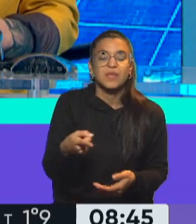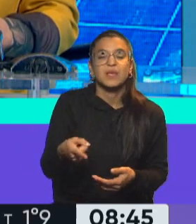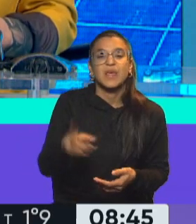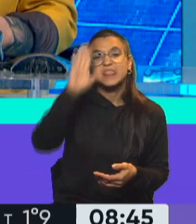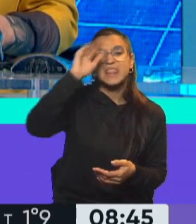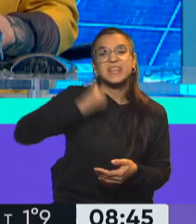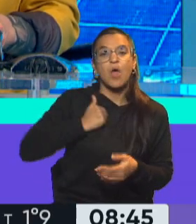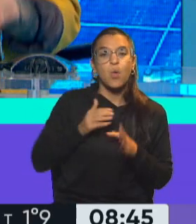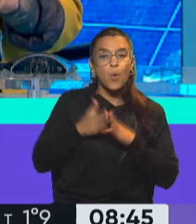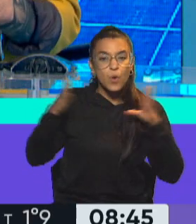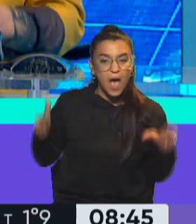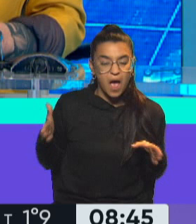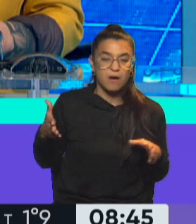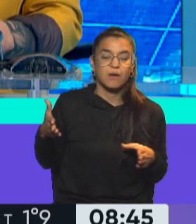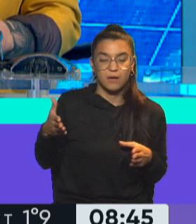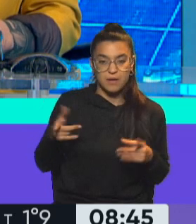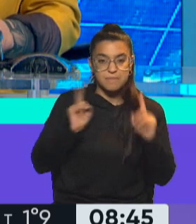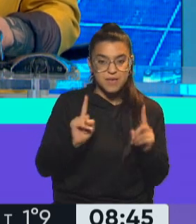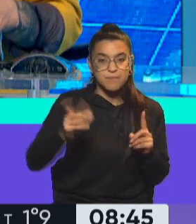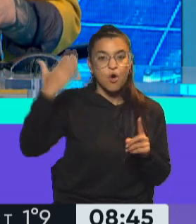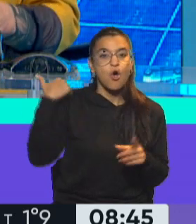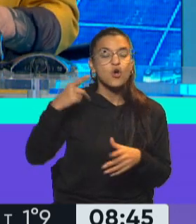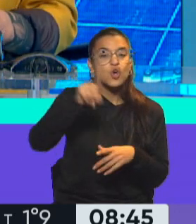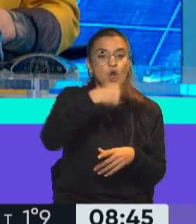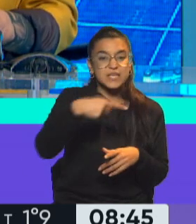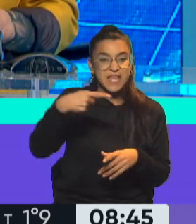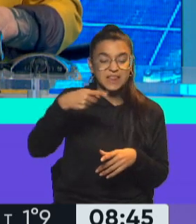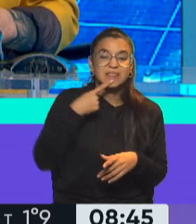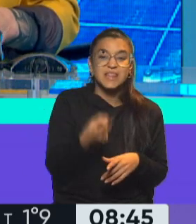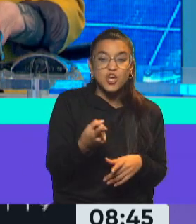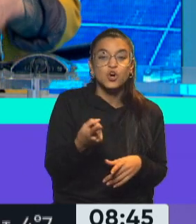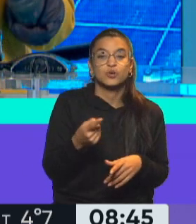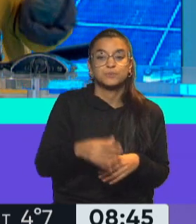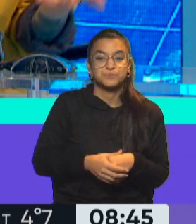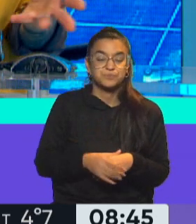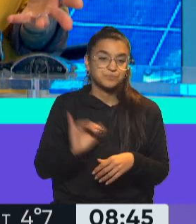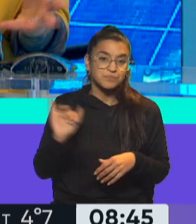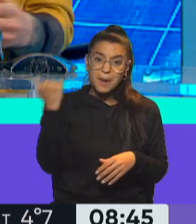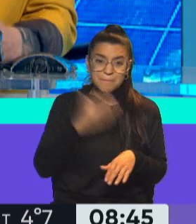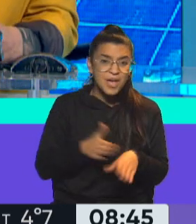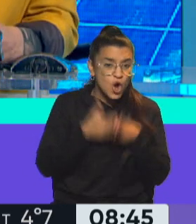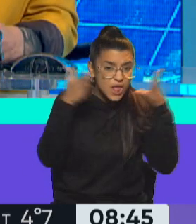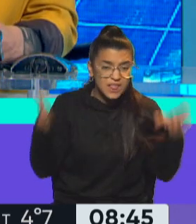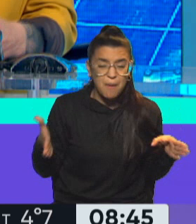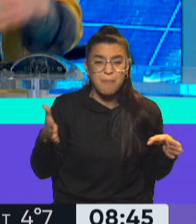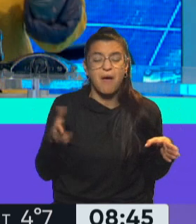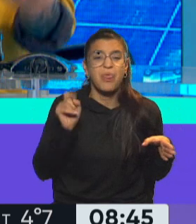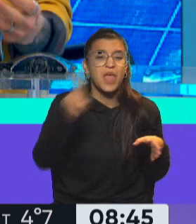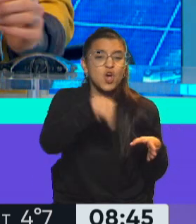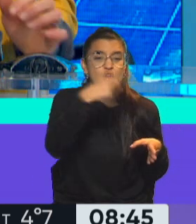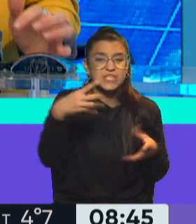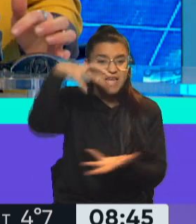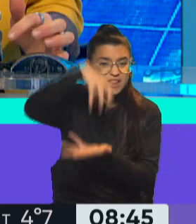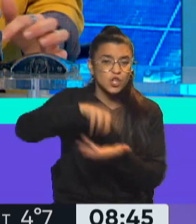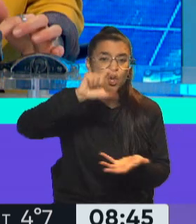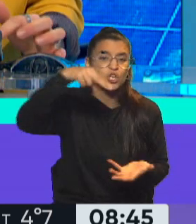genocida aplicó precisamente en el CONICET, y es más, dijo que la mejor etapa del CONICET en cuanto